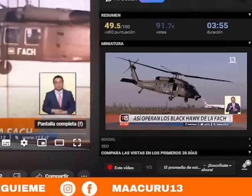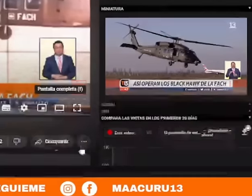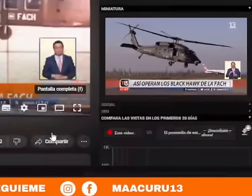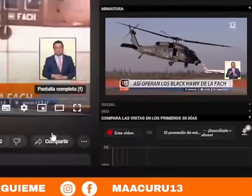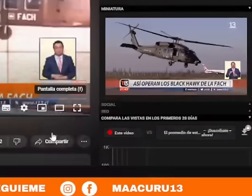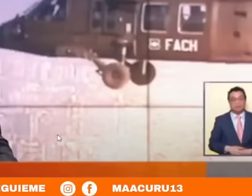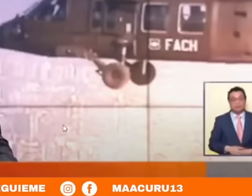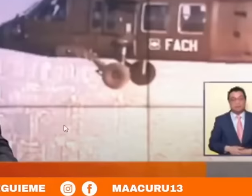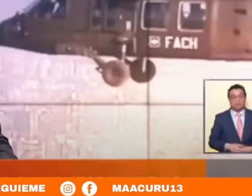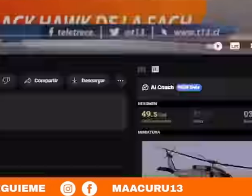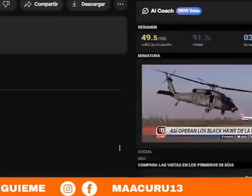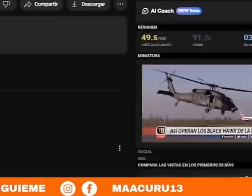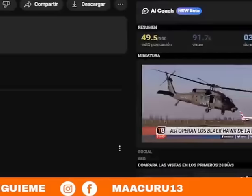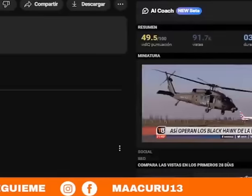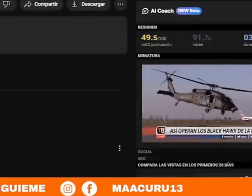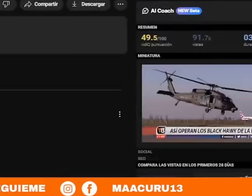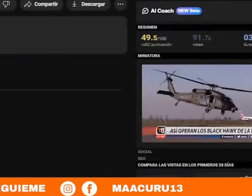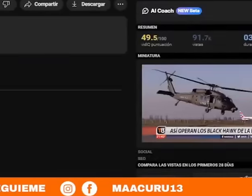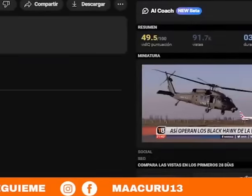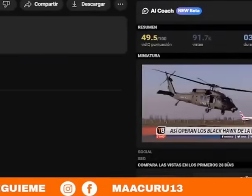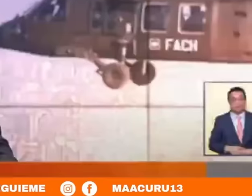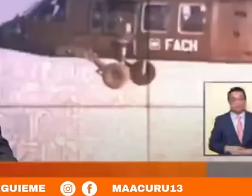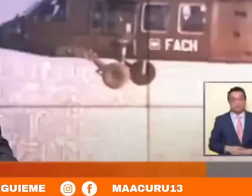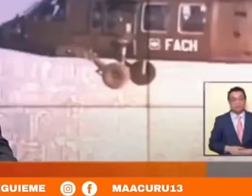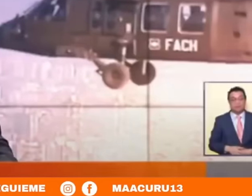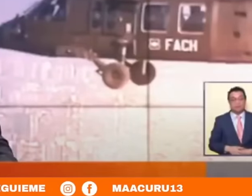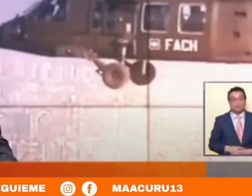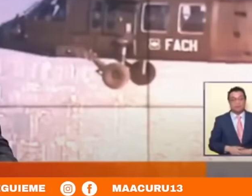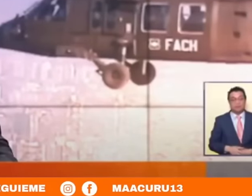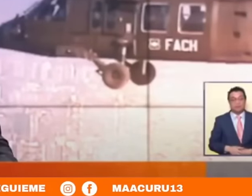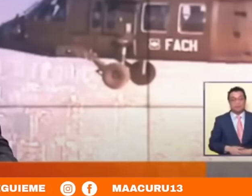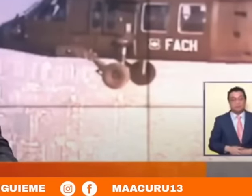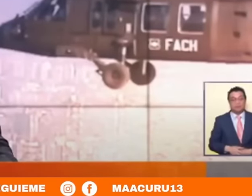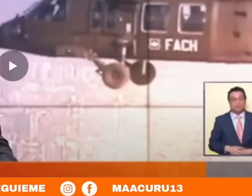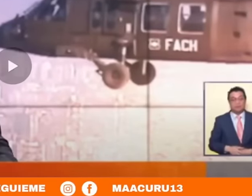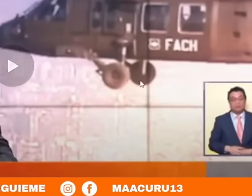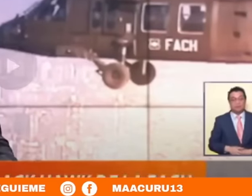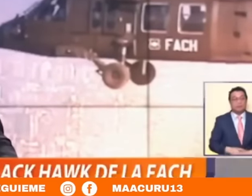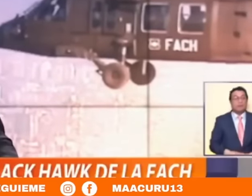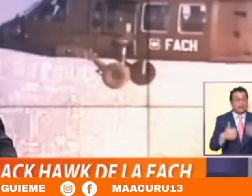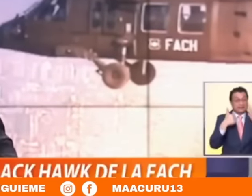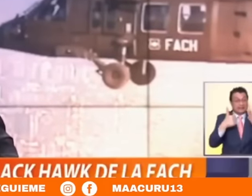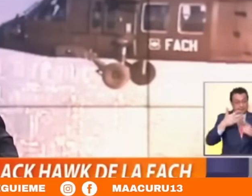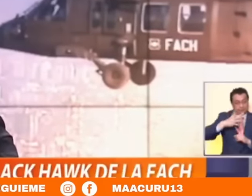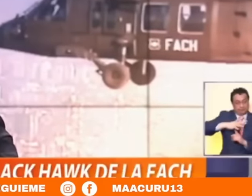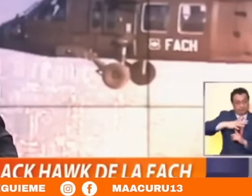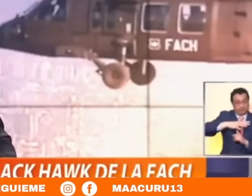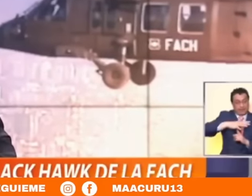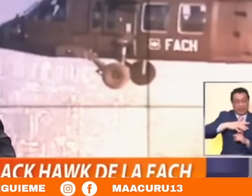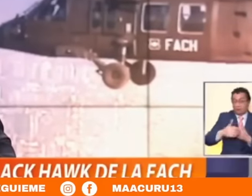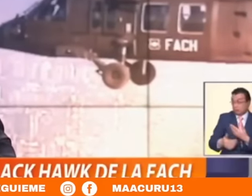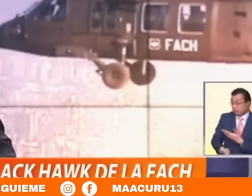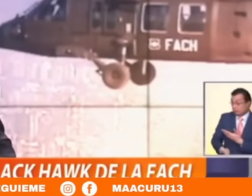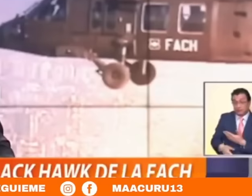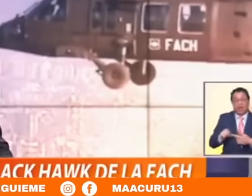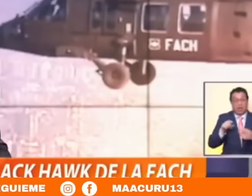la FACH. Vamos a ver este informe, que este informe sí es de hace 5 años atrás. Es cuando más o menos llegaron. Los Black Hawk ya están operando